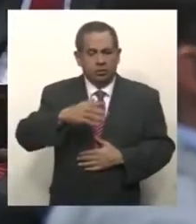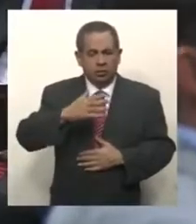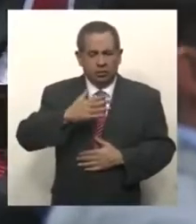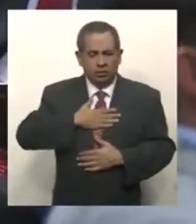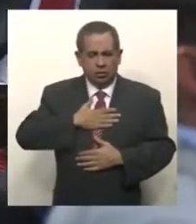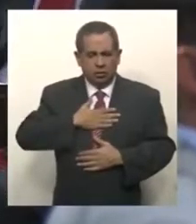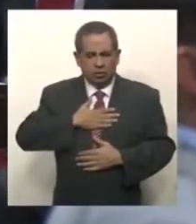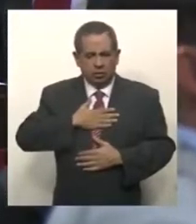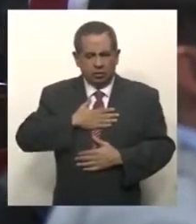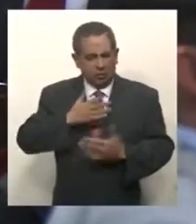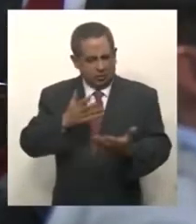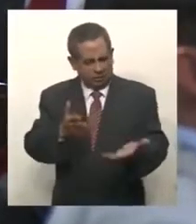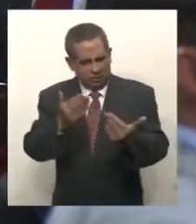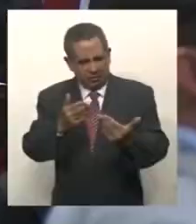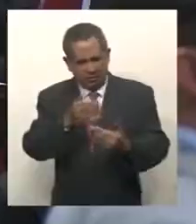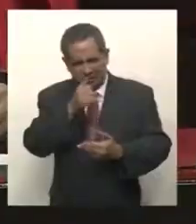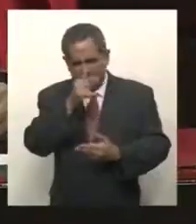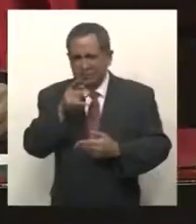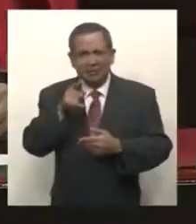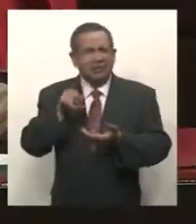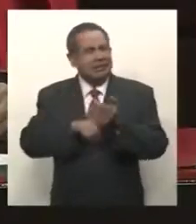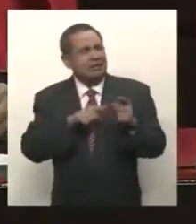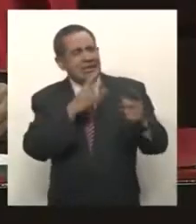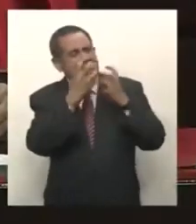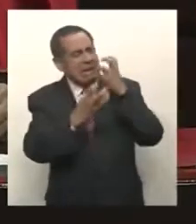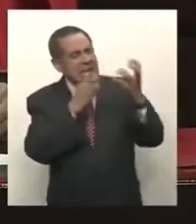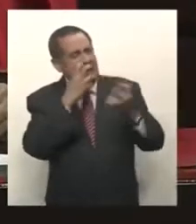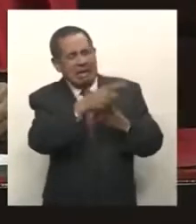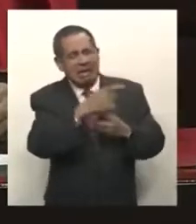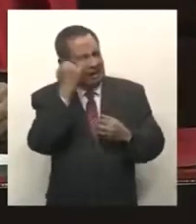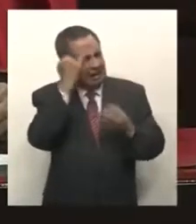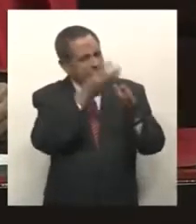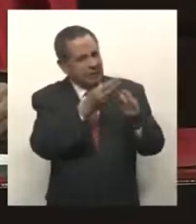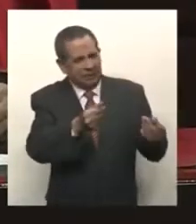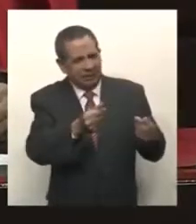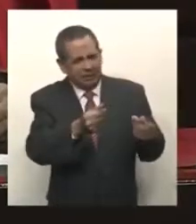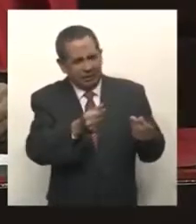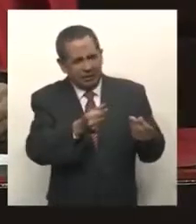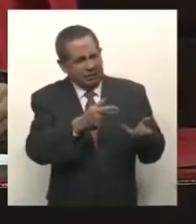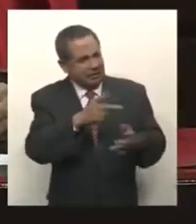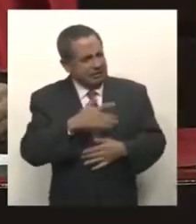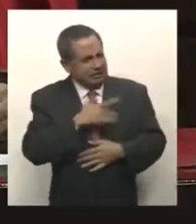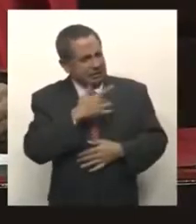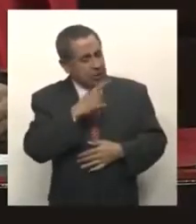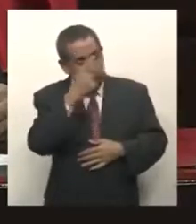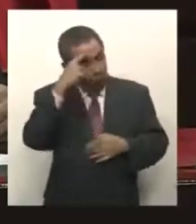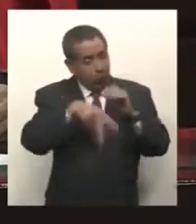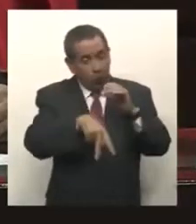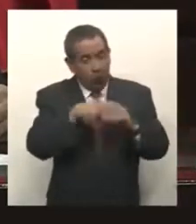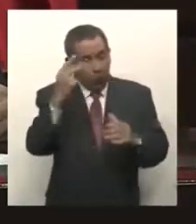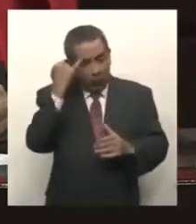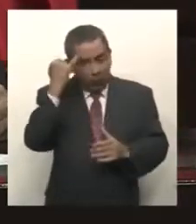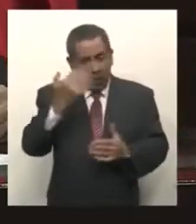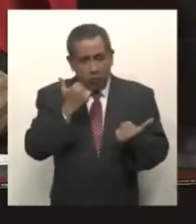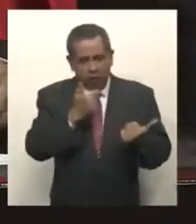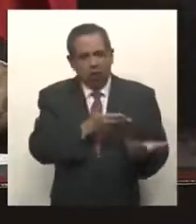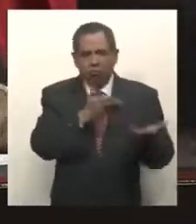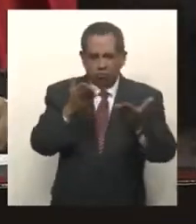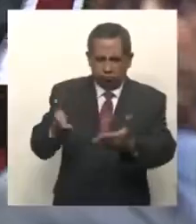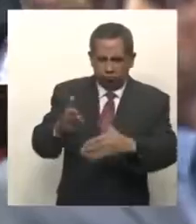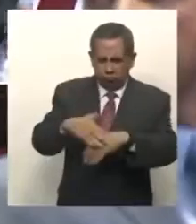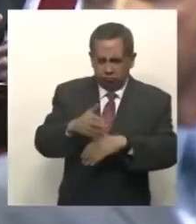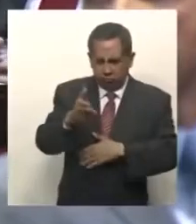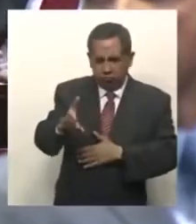Hay todavía quienes creen que con los gritos se ahogan las ideas porque carecen de ideas. Pido